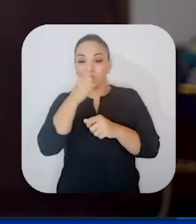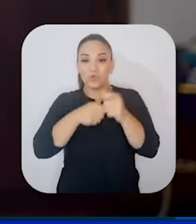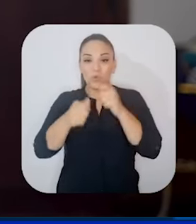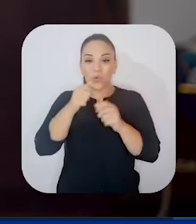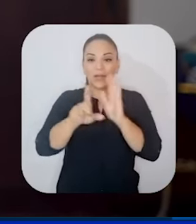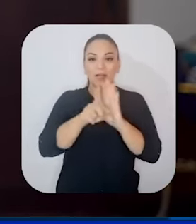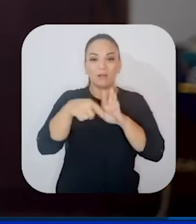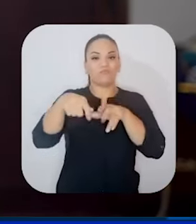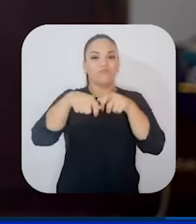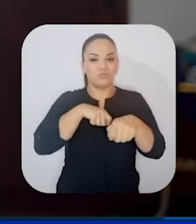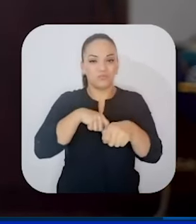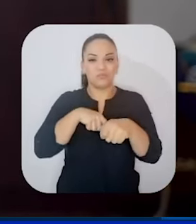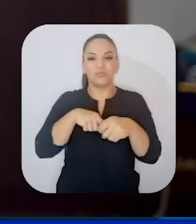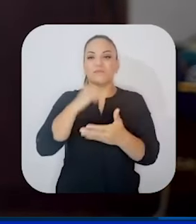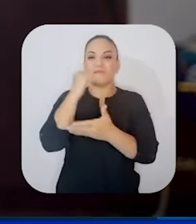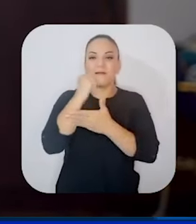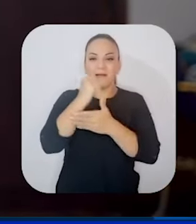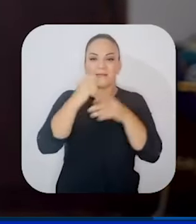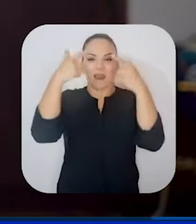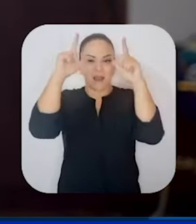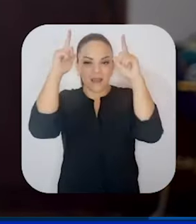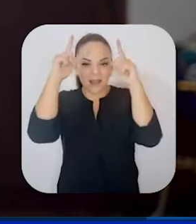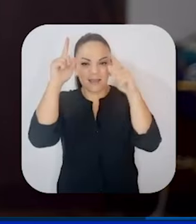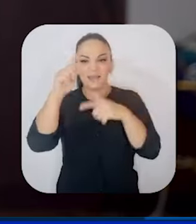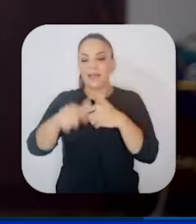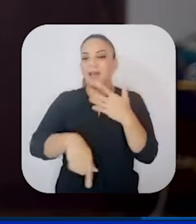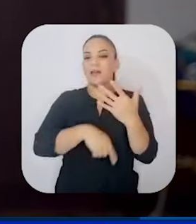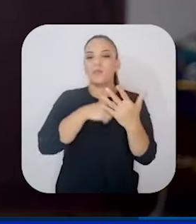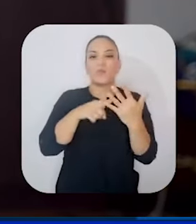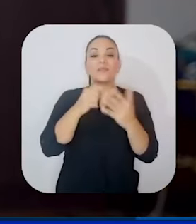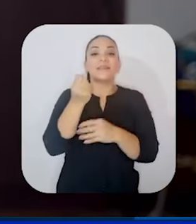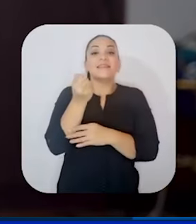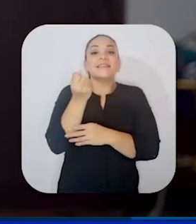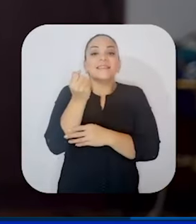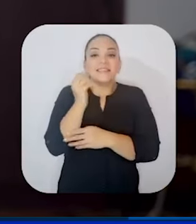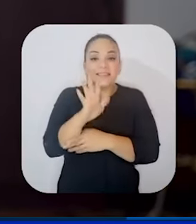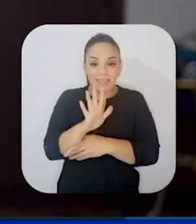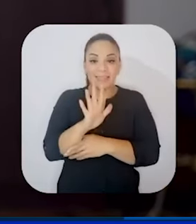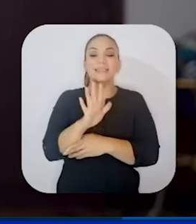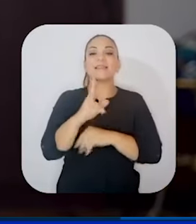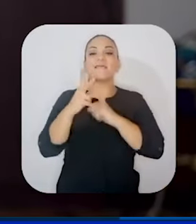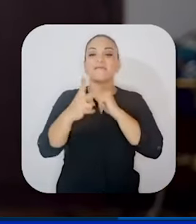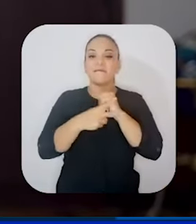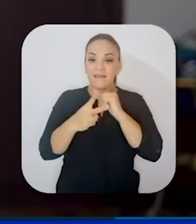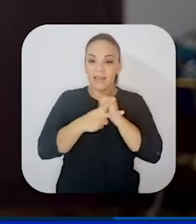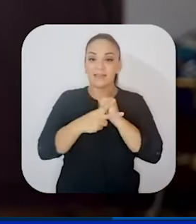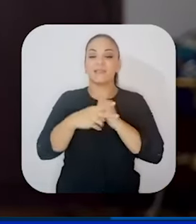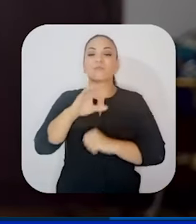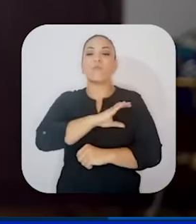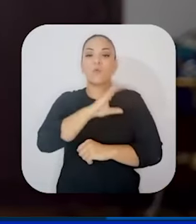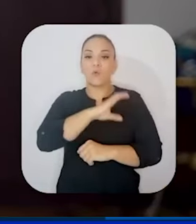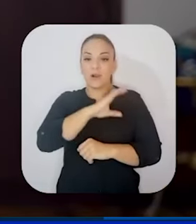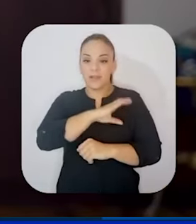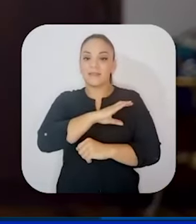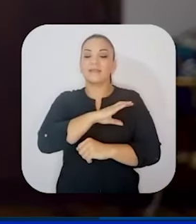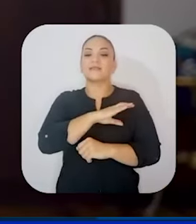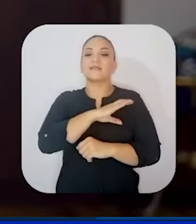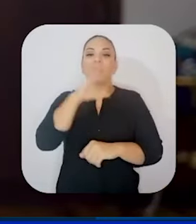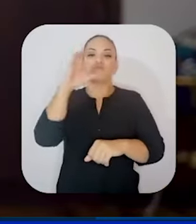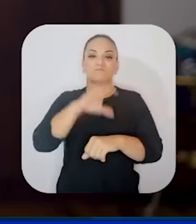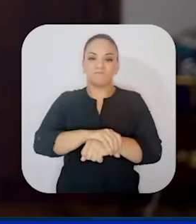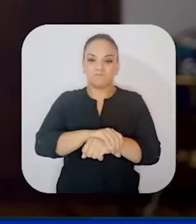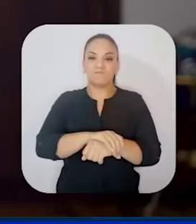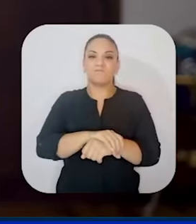psicotrópicos y de estase de ganado, además de 15 partes policiales por